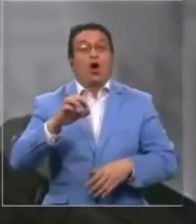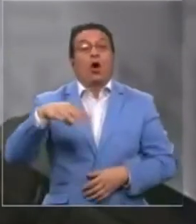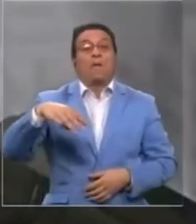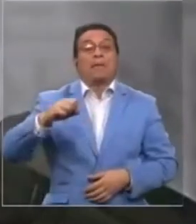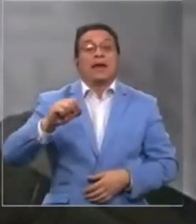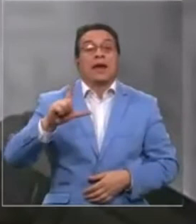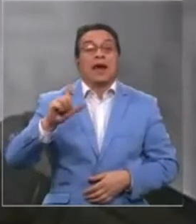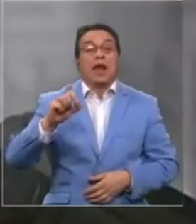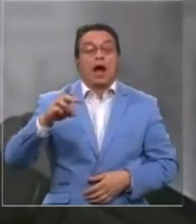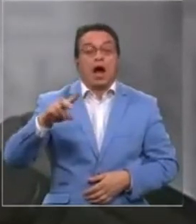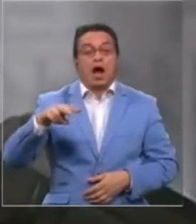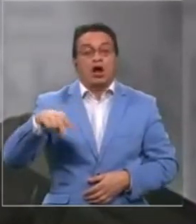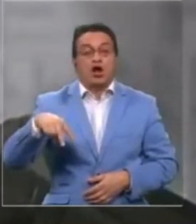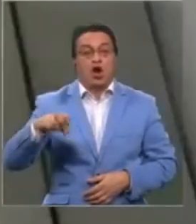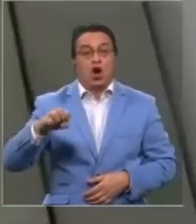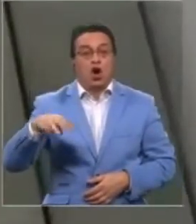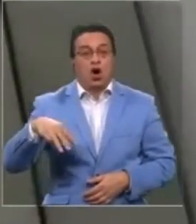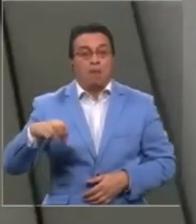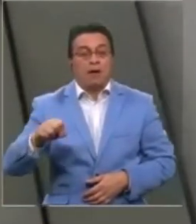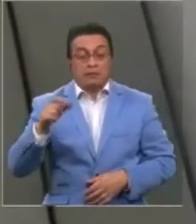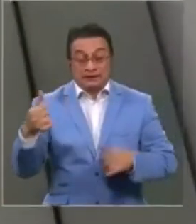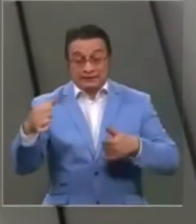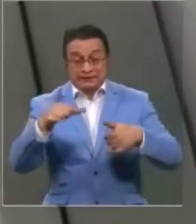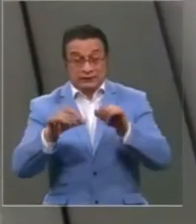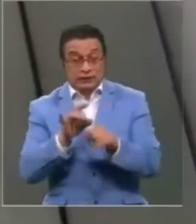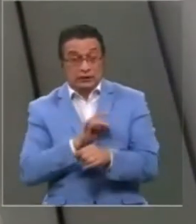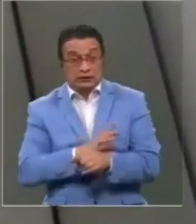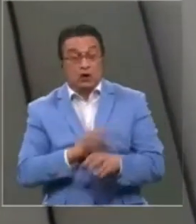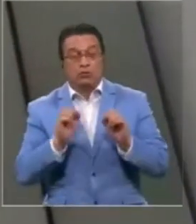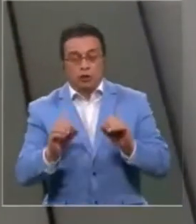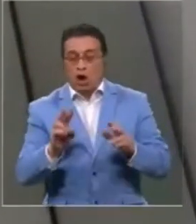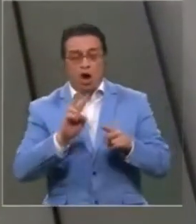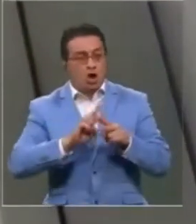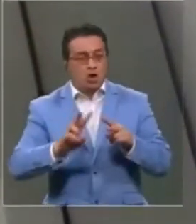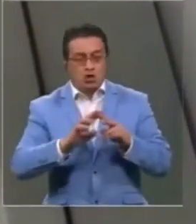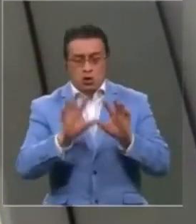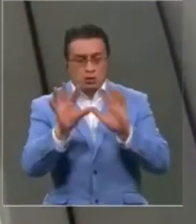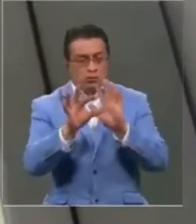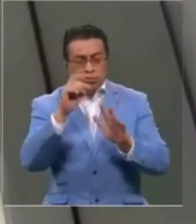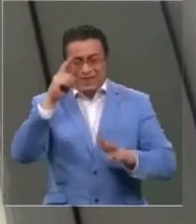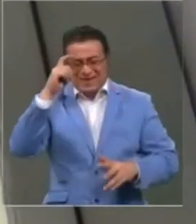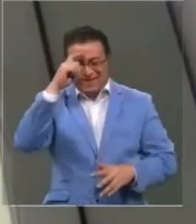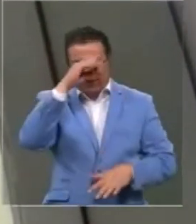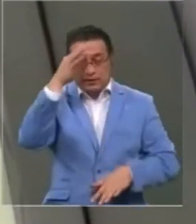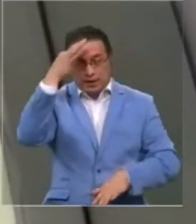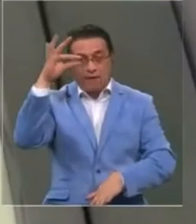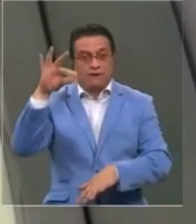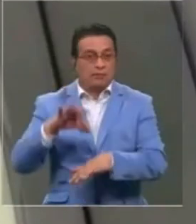Científicos chilenos entregarían la solución clínica para esta compleja enfermedad.